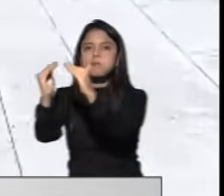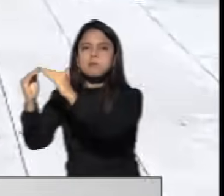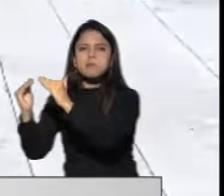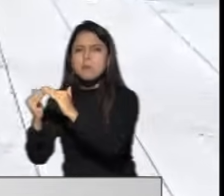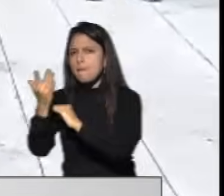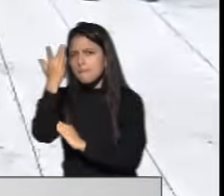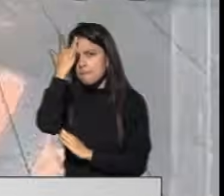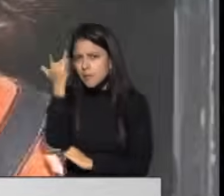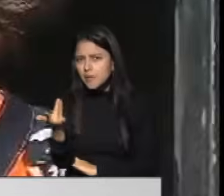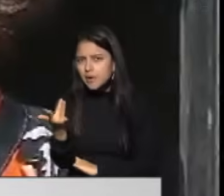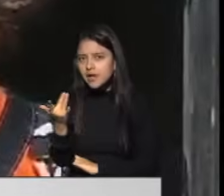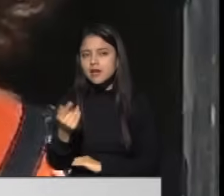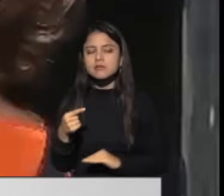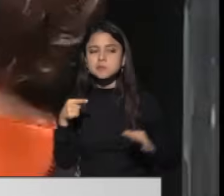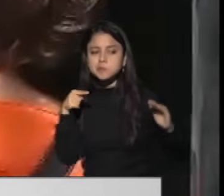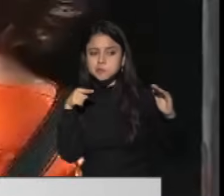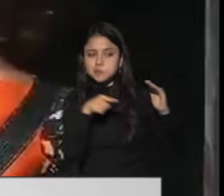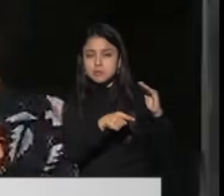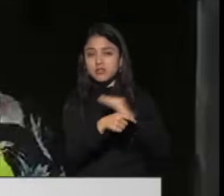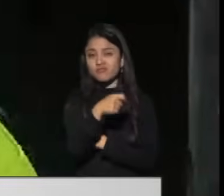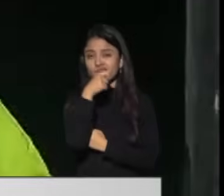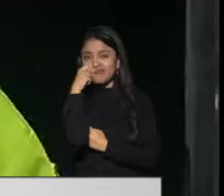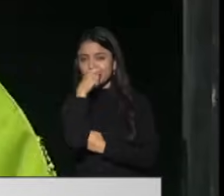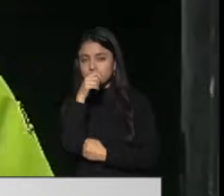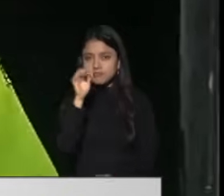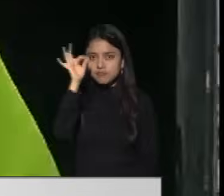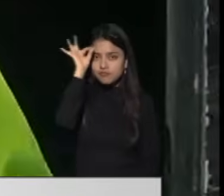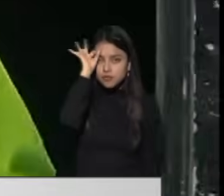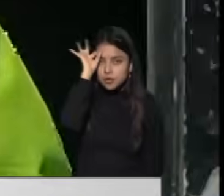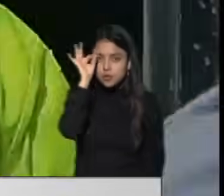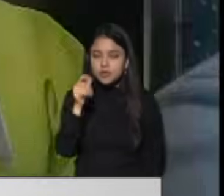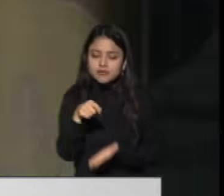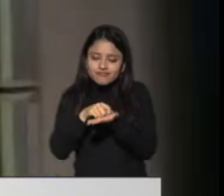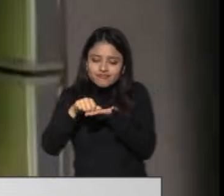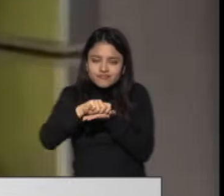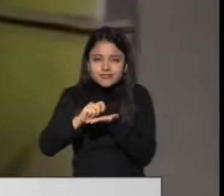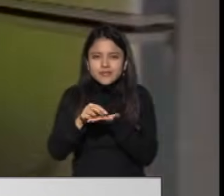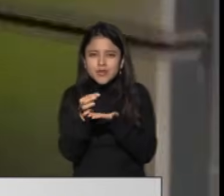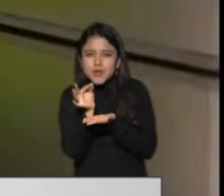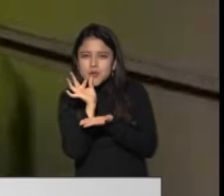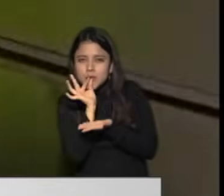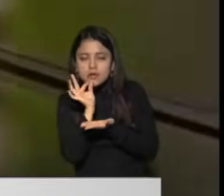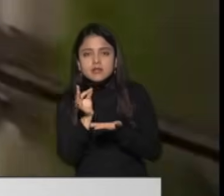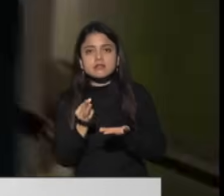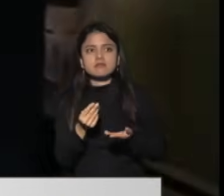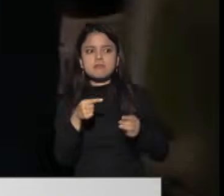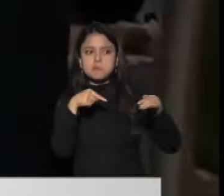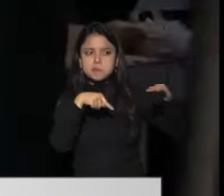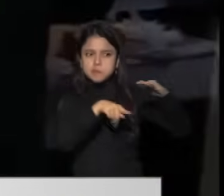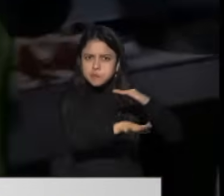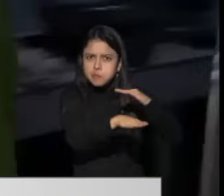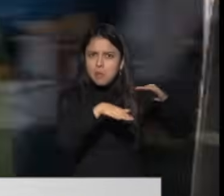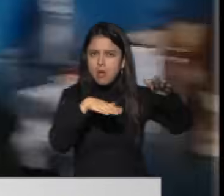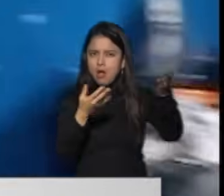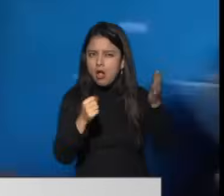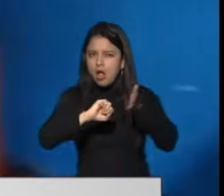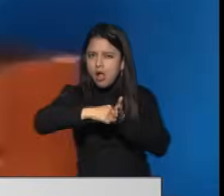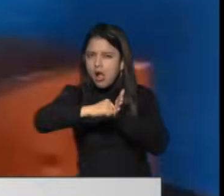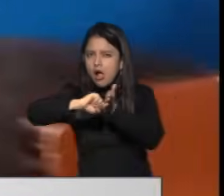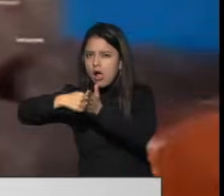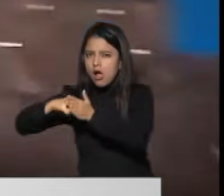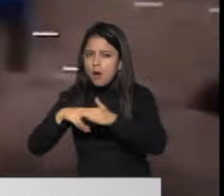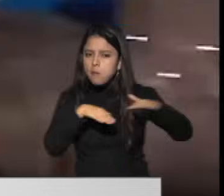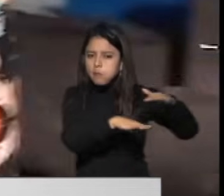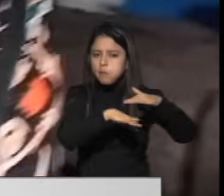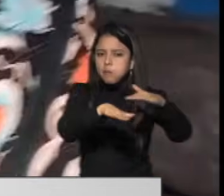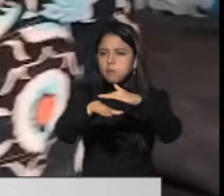de sustancias estupefacientes, tales como marihuana, cocaína y bazuco, que eran comercializados en parques y entornos escolares del